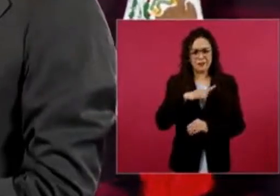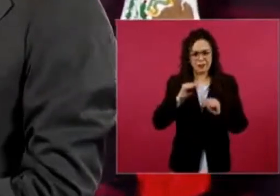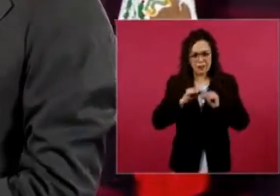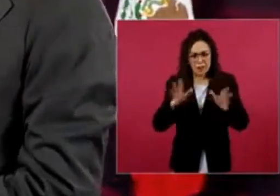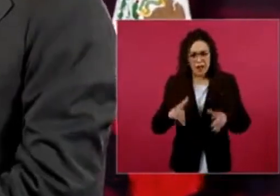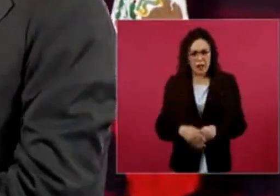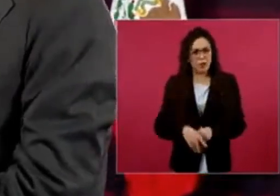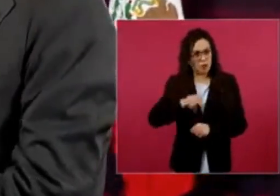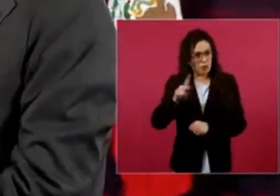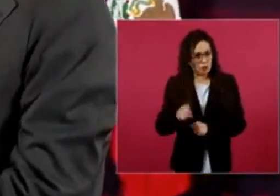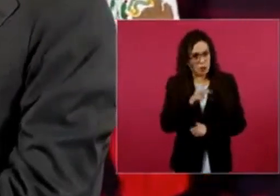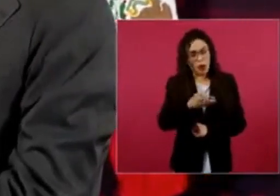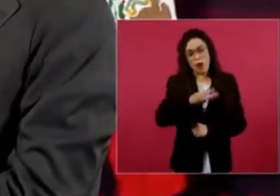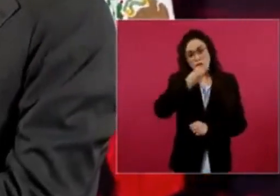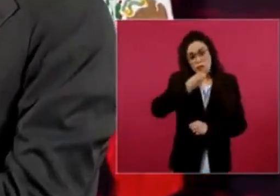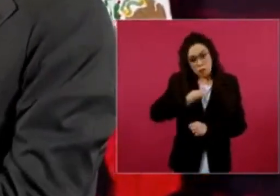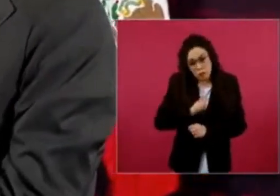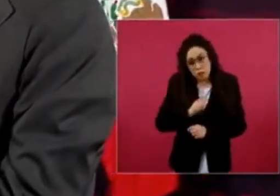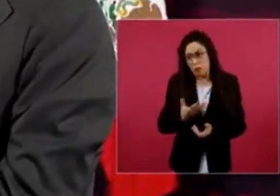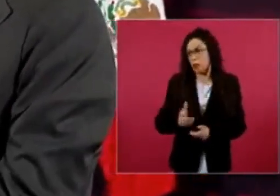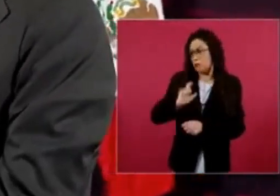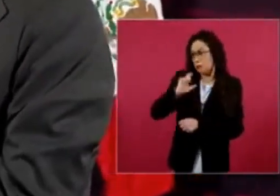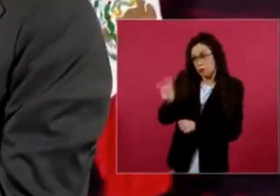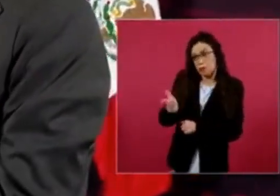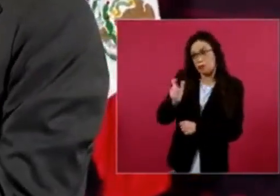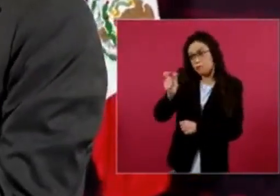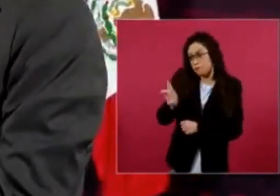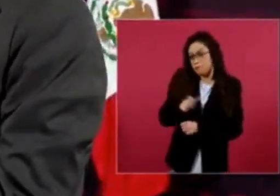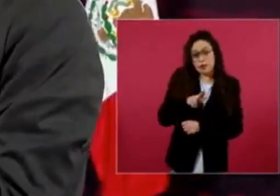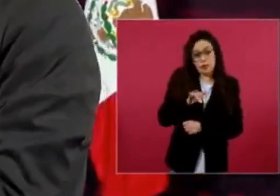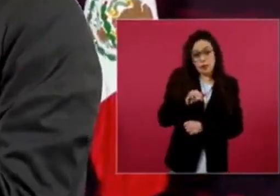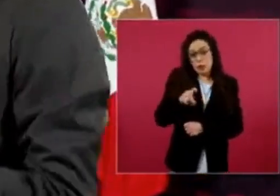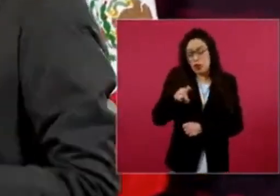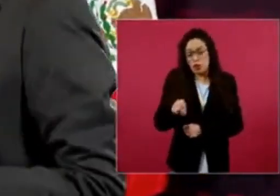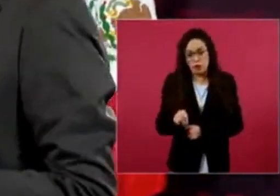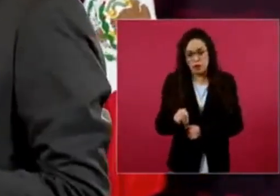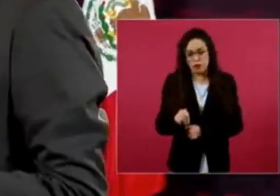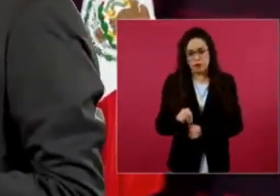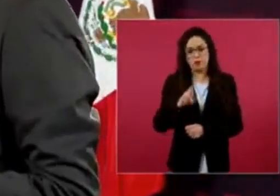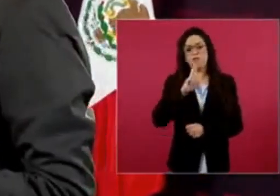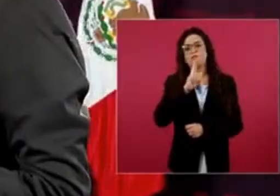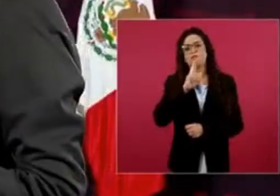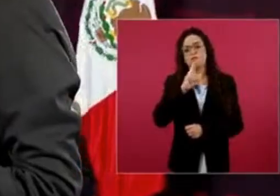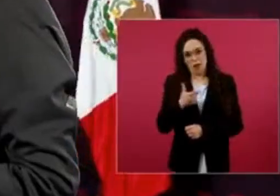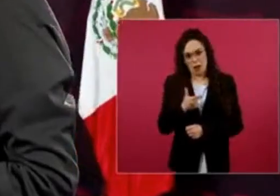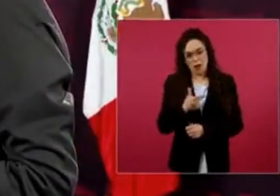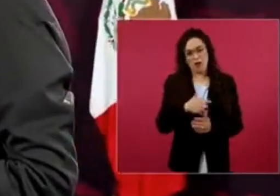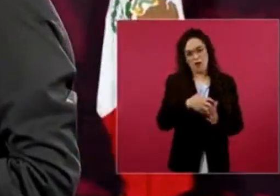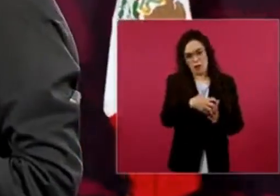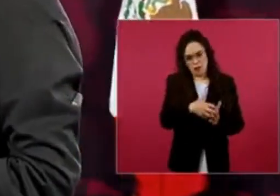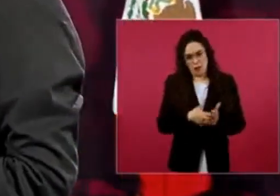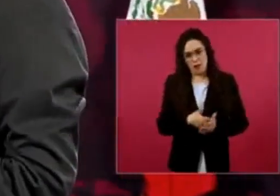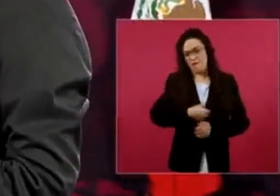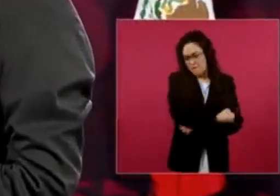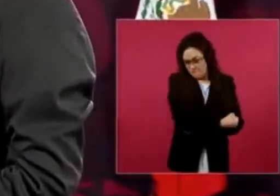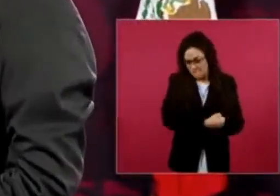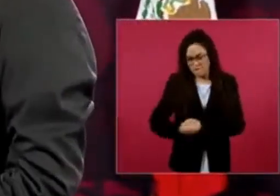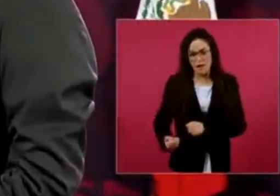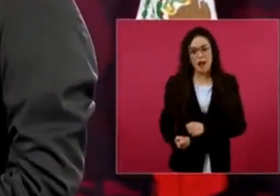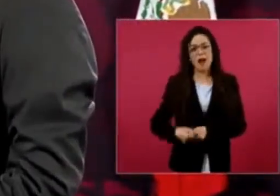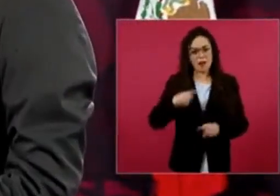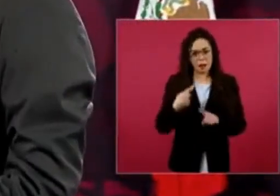pueblo, el ciudadano, el contribuyente, se apriete el cinturón el gobierno